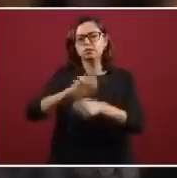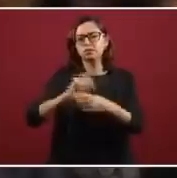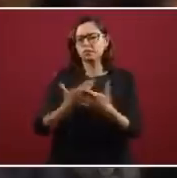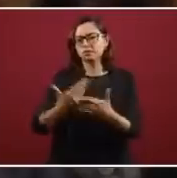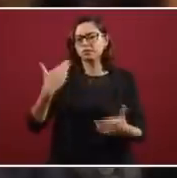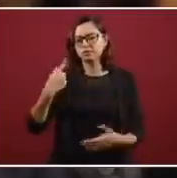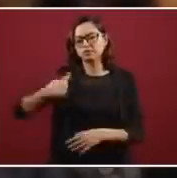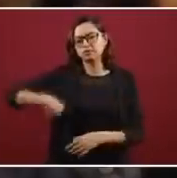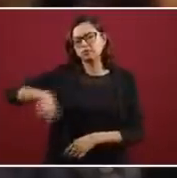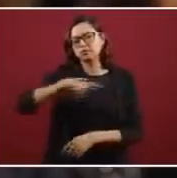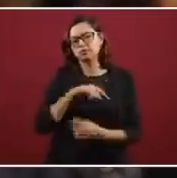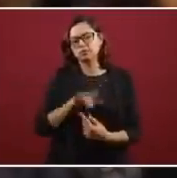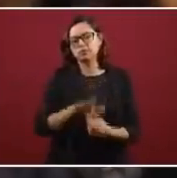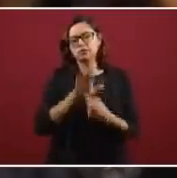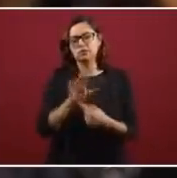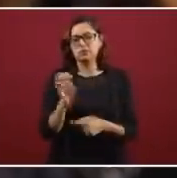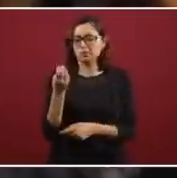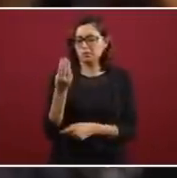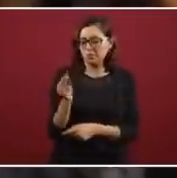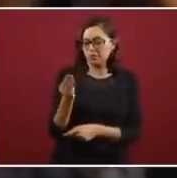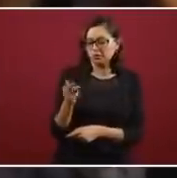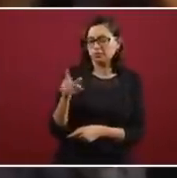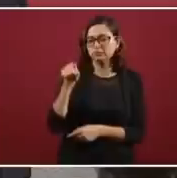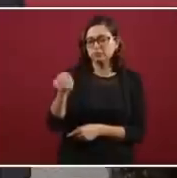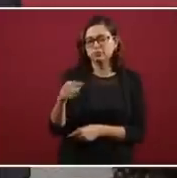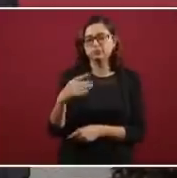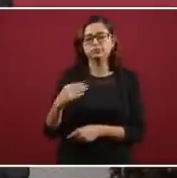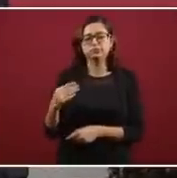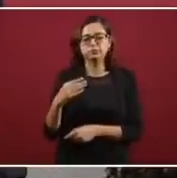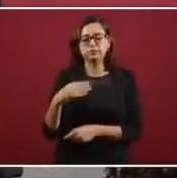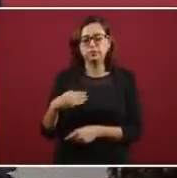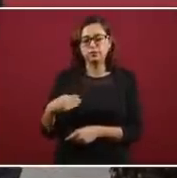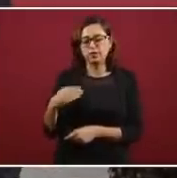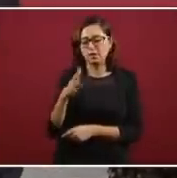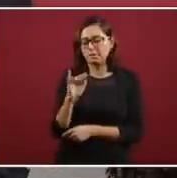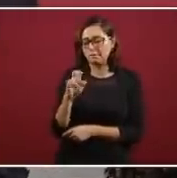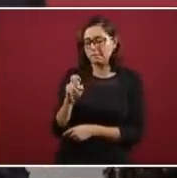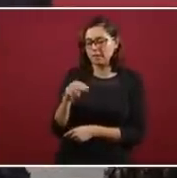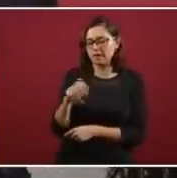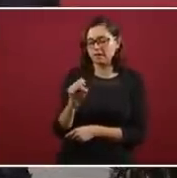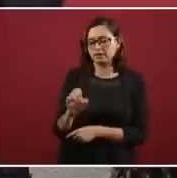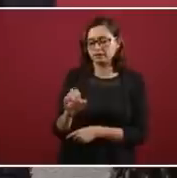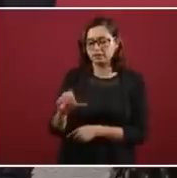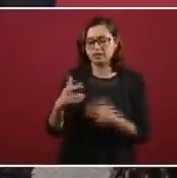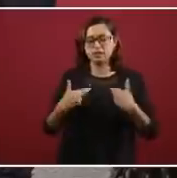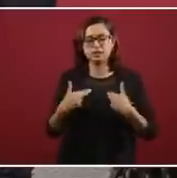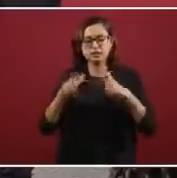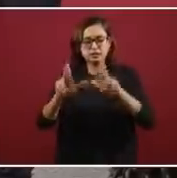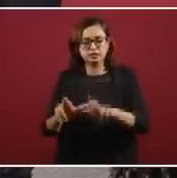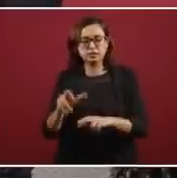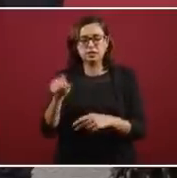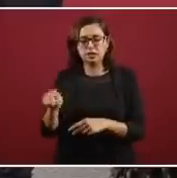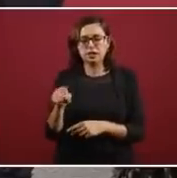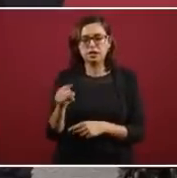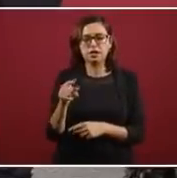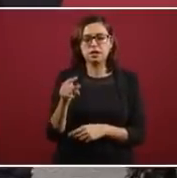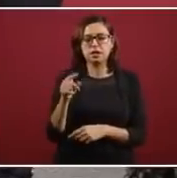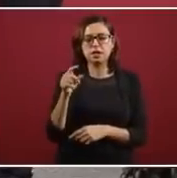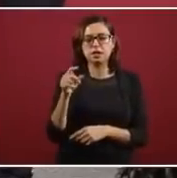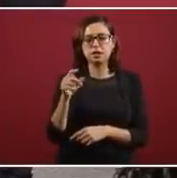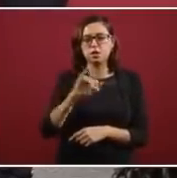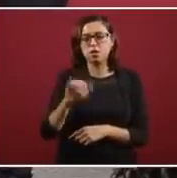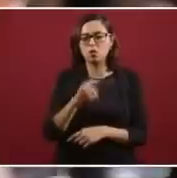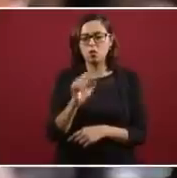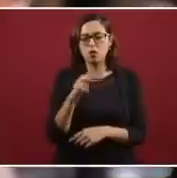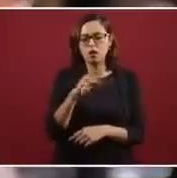que desde mayo el delegado de Bienestar de Chihuahua, que es Juan Carlos Loera, y el delegado regional de Parral, que es